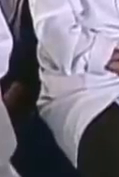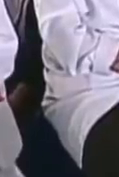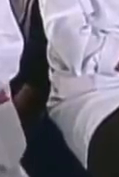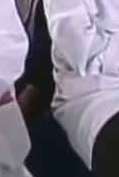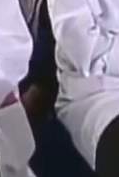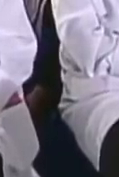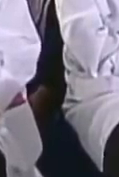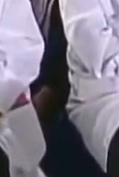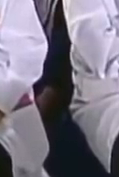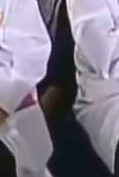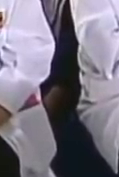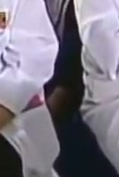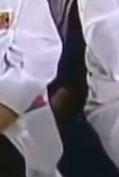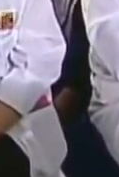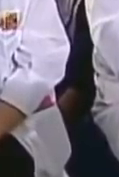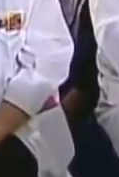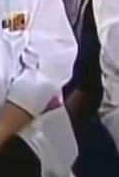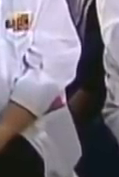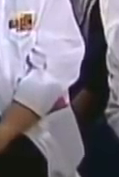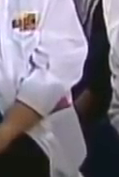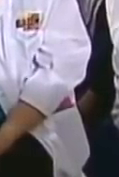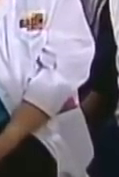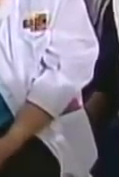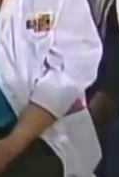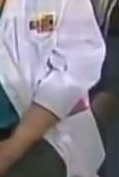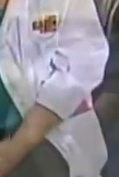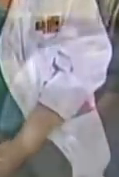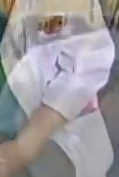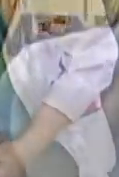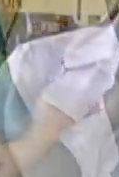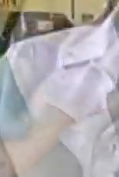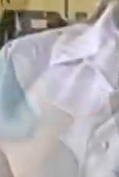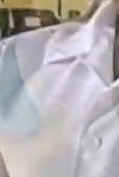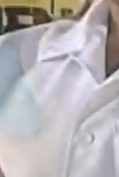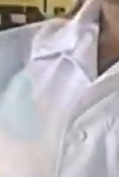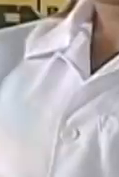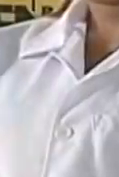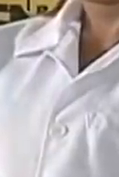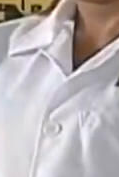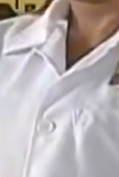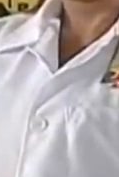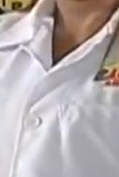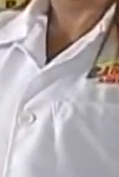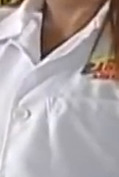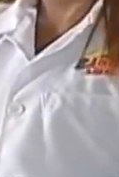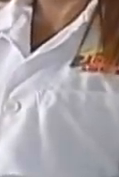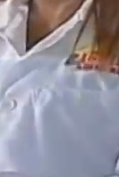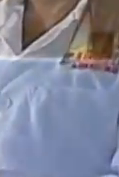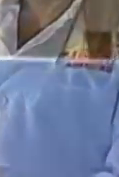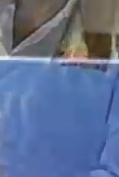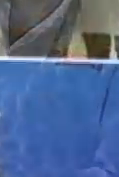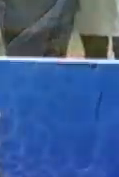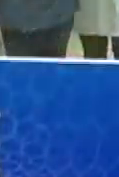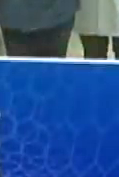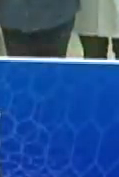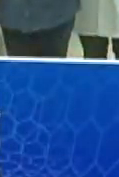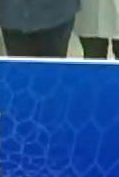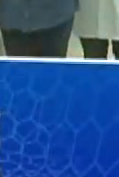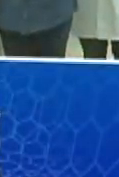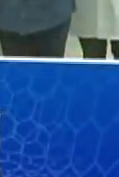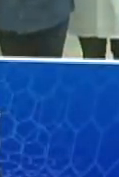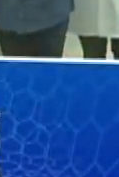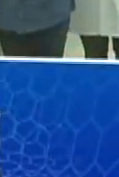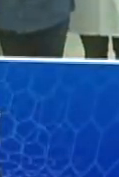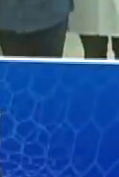hermoso. Además, invite a la primera combatiente, a Cilia, que aquí la vamos a atender como se merece, porque este es un pueblo bello y